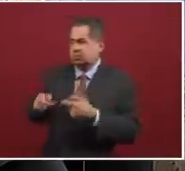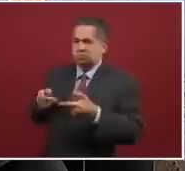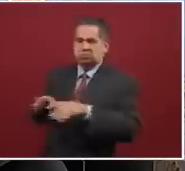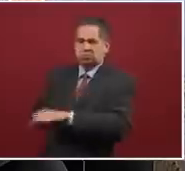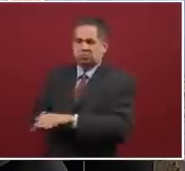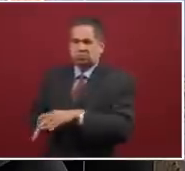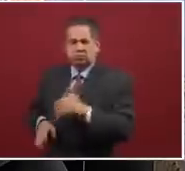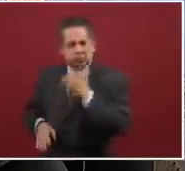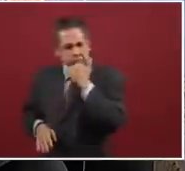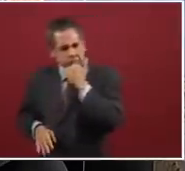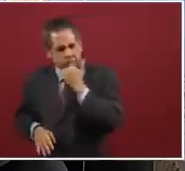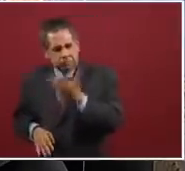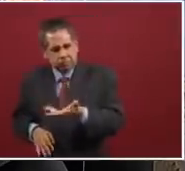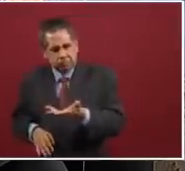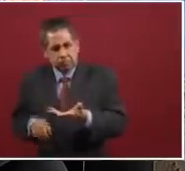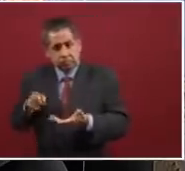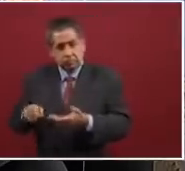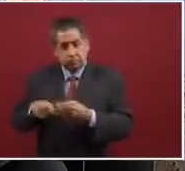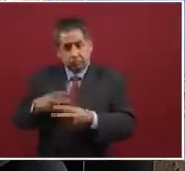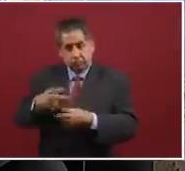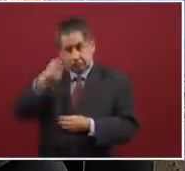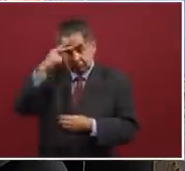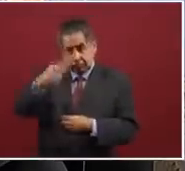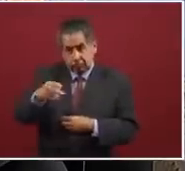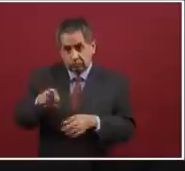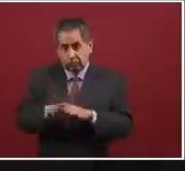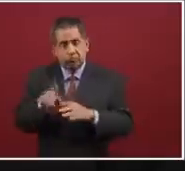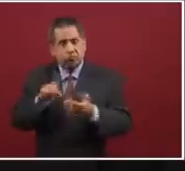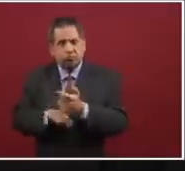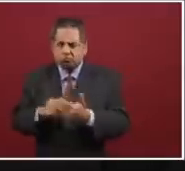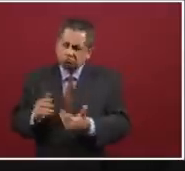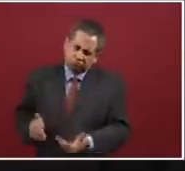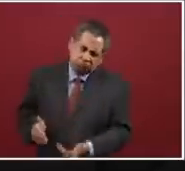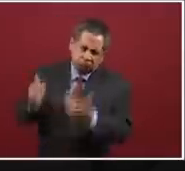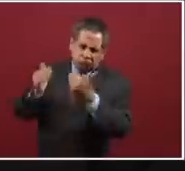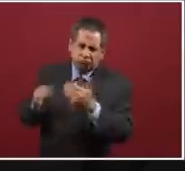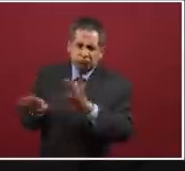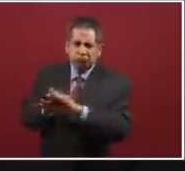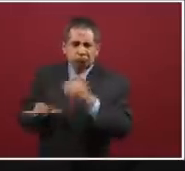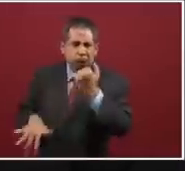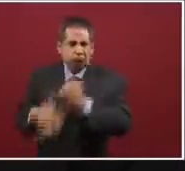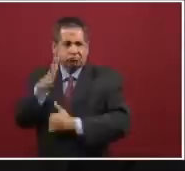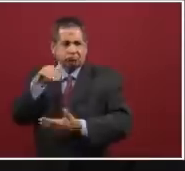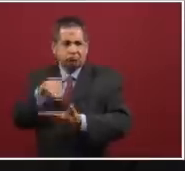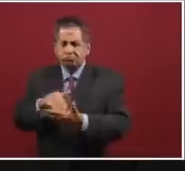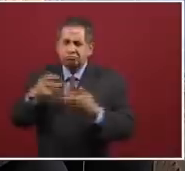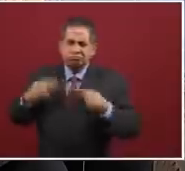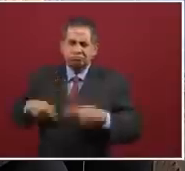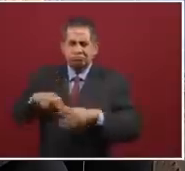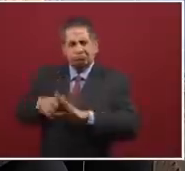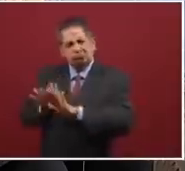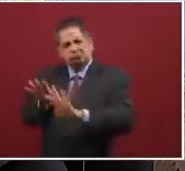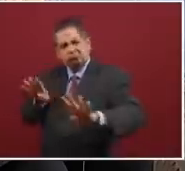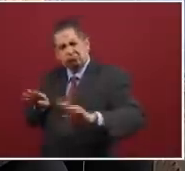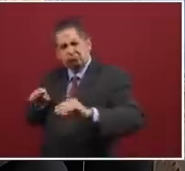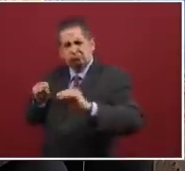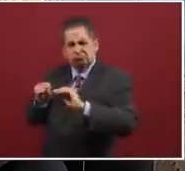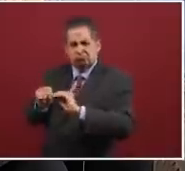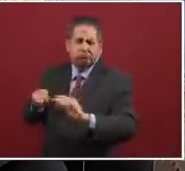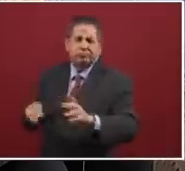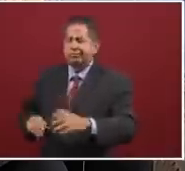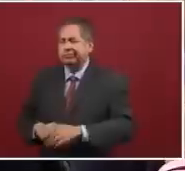preguntarle, hay quienes dicen que con esto pues México está poniendo un muro de estos 15,000 elementos de la Guardia en la frontera.